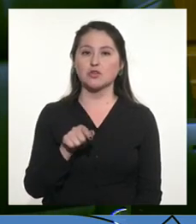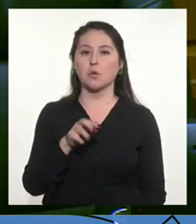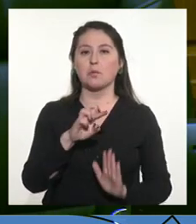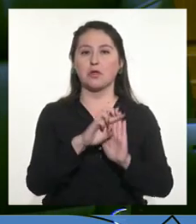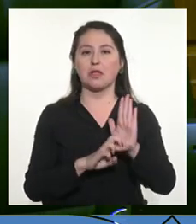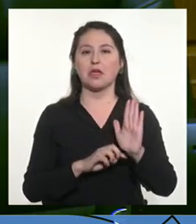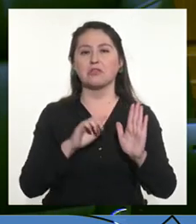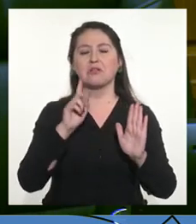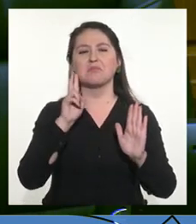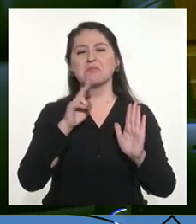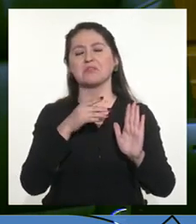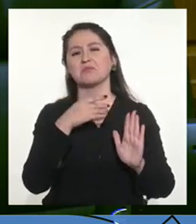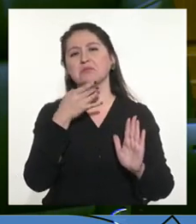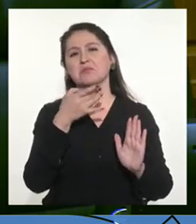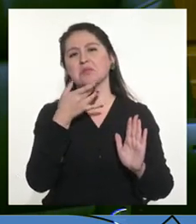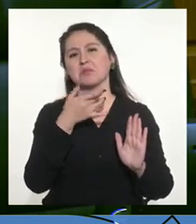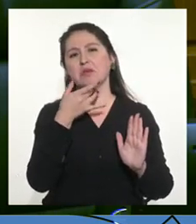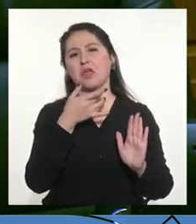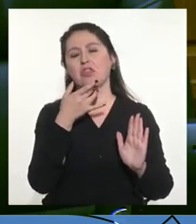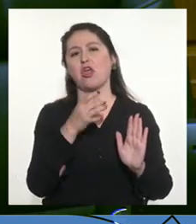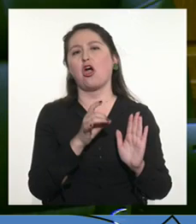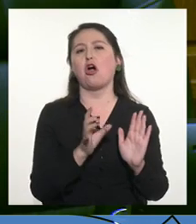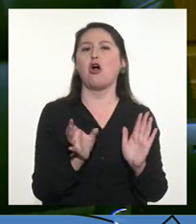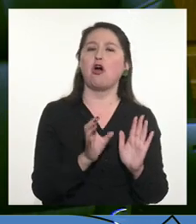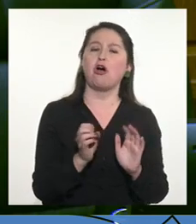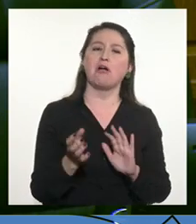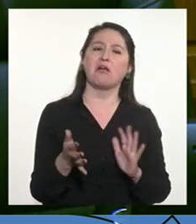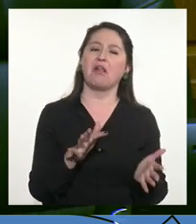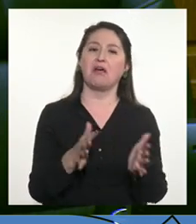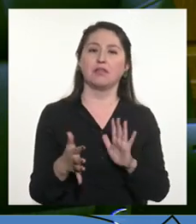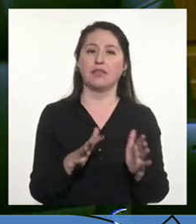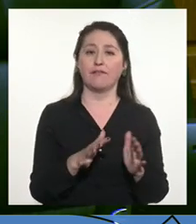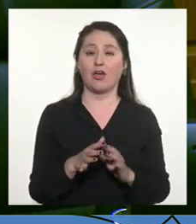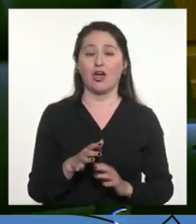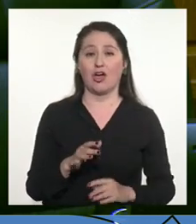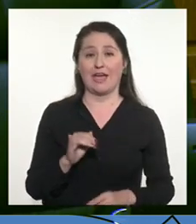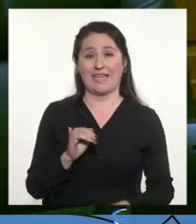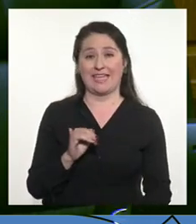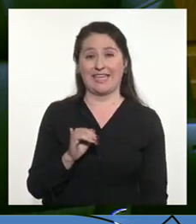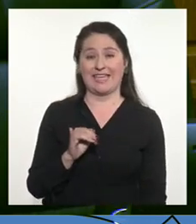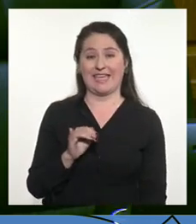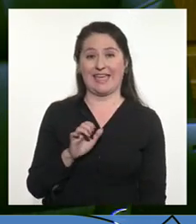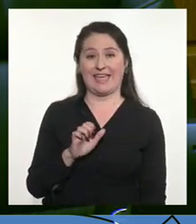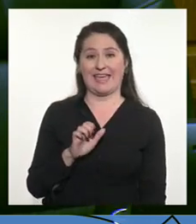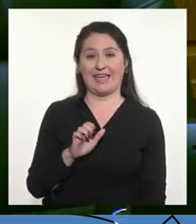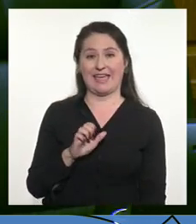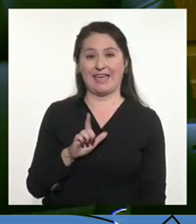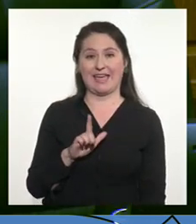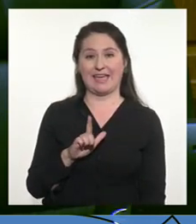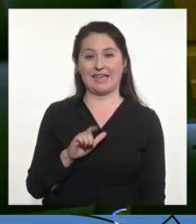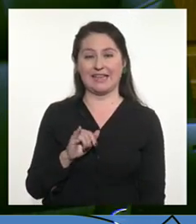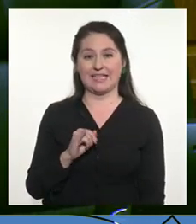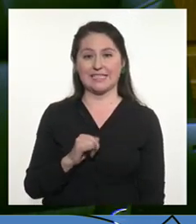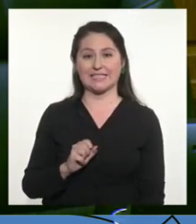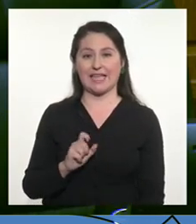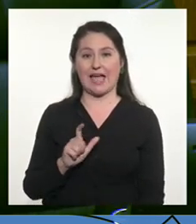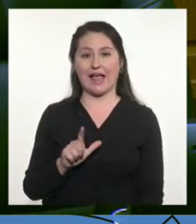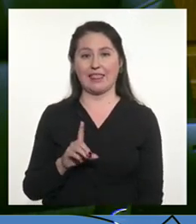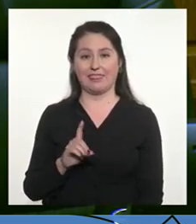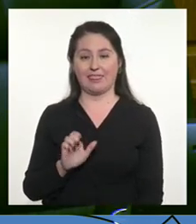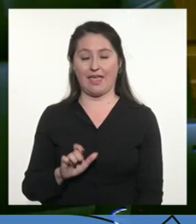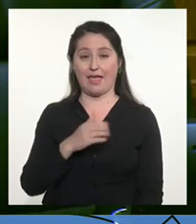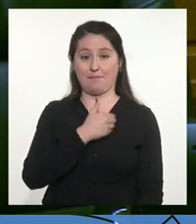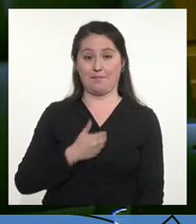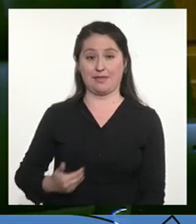de importancia relativa el senador elizalde manifestada de que el presidente de la república podía